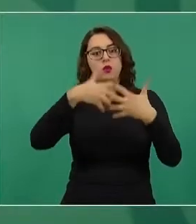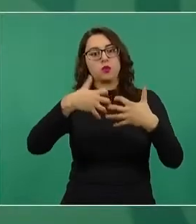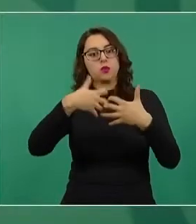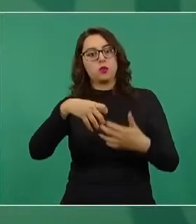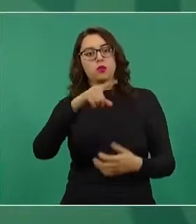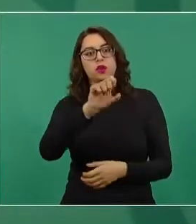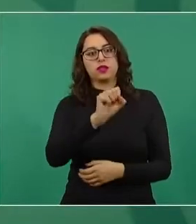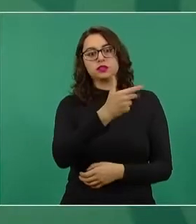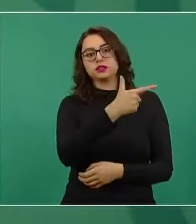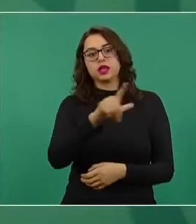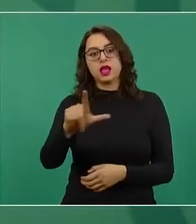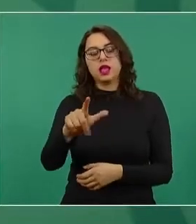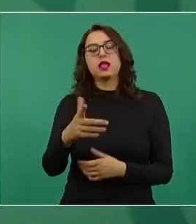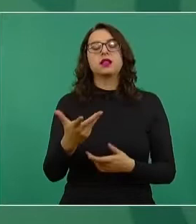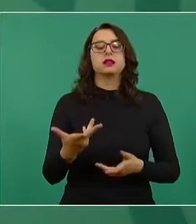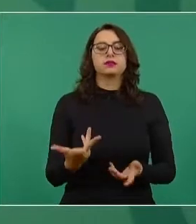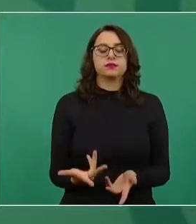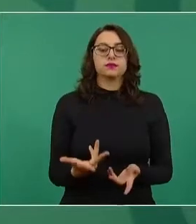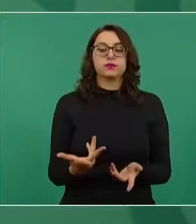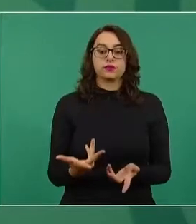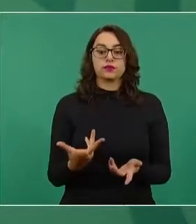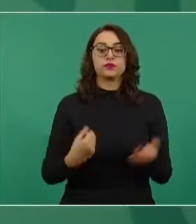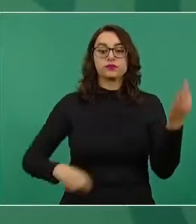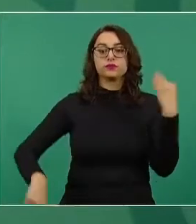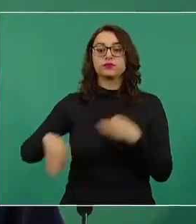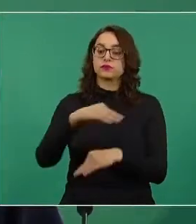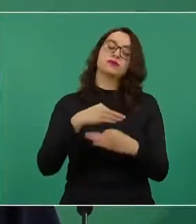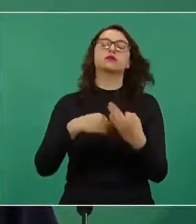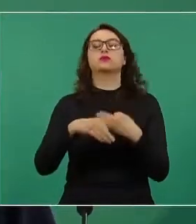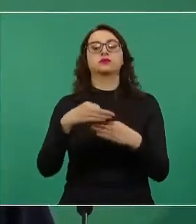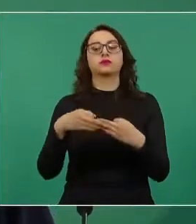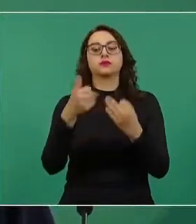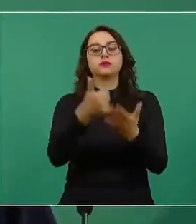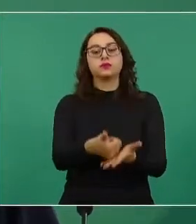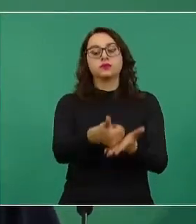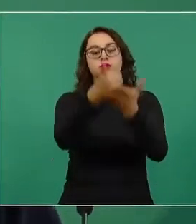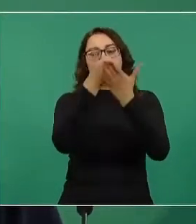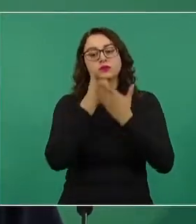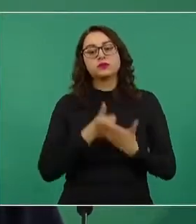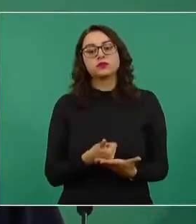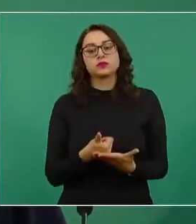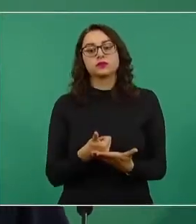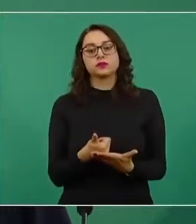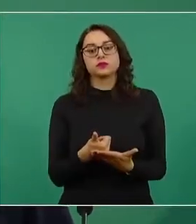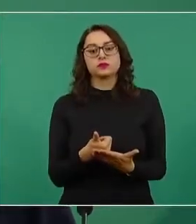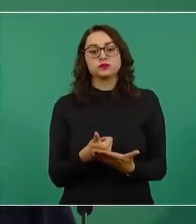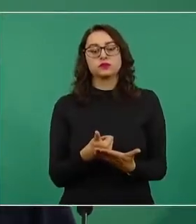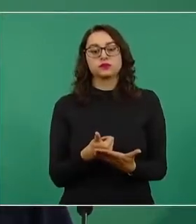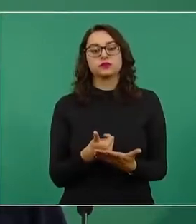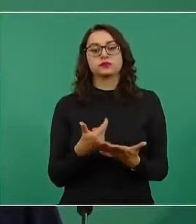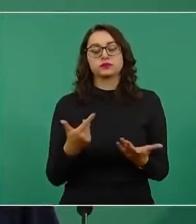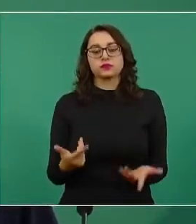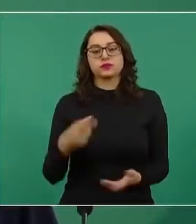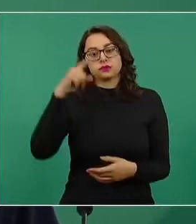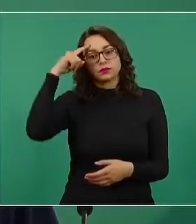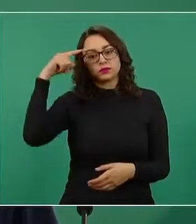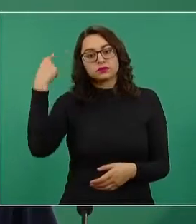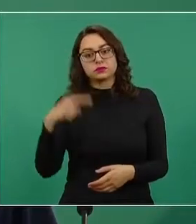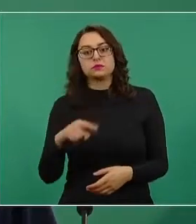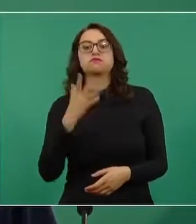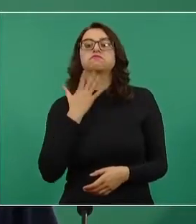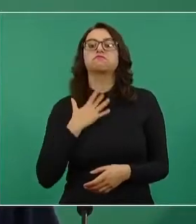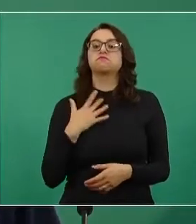Shell, que nos va a permitir tener gasolinas,